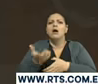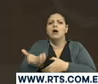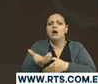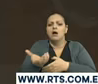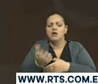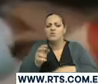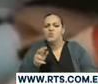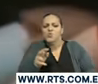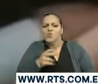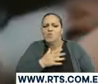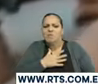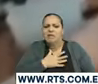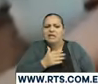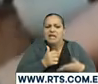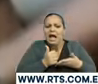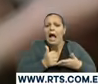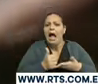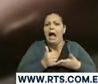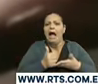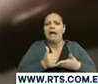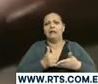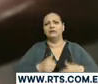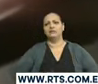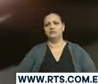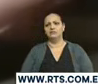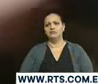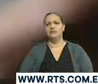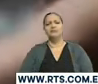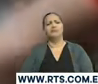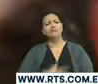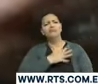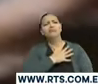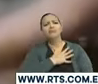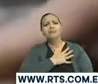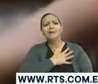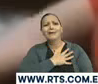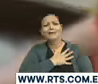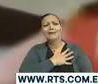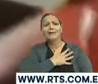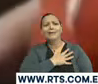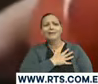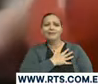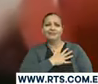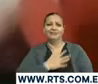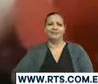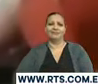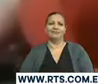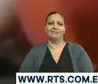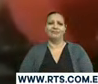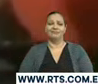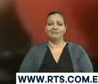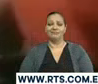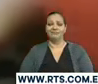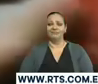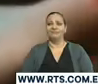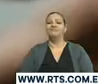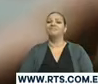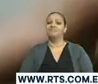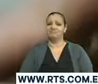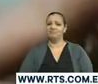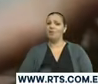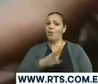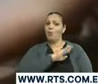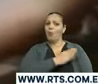sistema respiratorio. Pobre animalito. Pues el cuerpo de bombero llegaron. Mire lo que hacen estos hombres